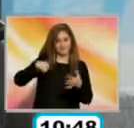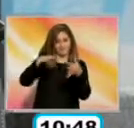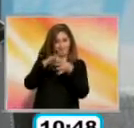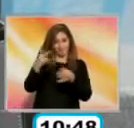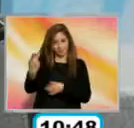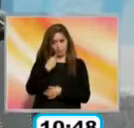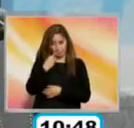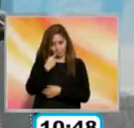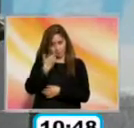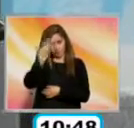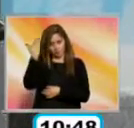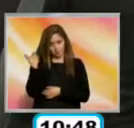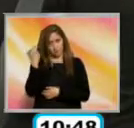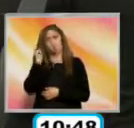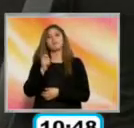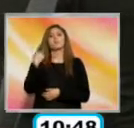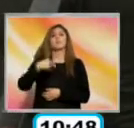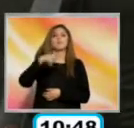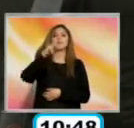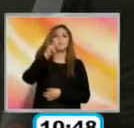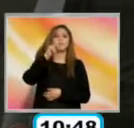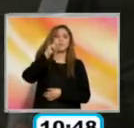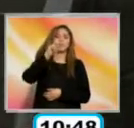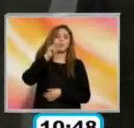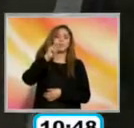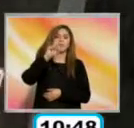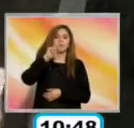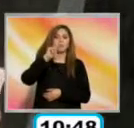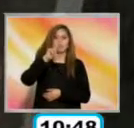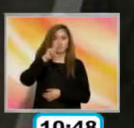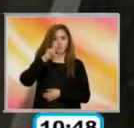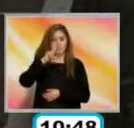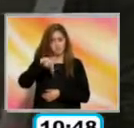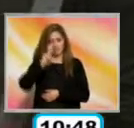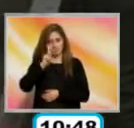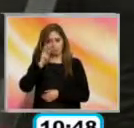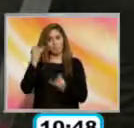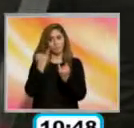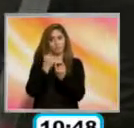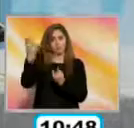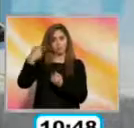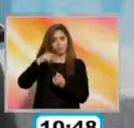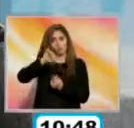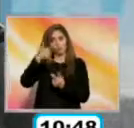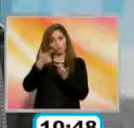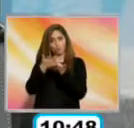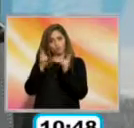a lo que se llama Dark Wave. ¿Qué es lo que maneja Radiohead, entre otras agrupaciones? Radiohead,